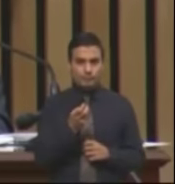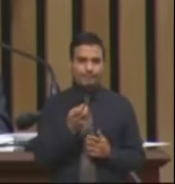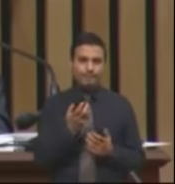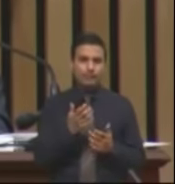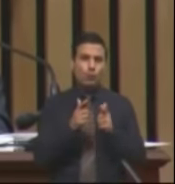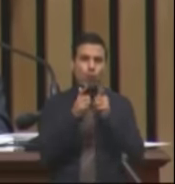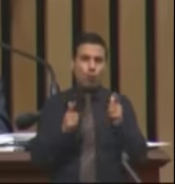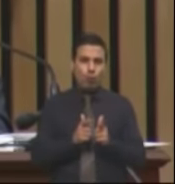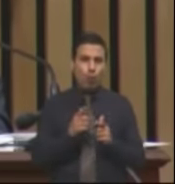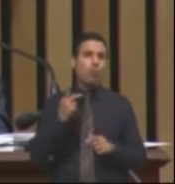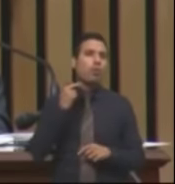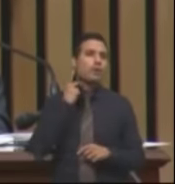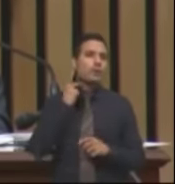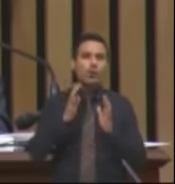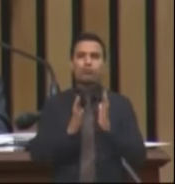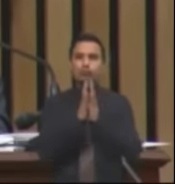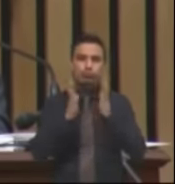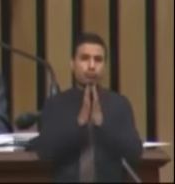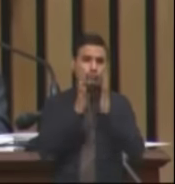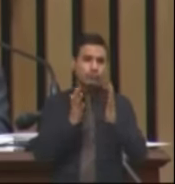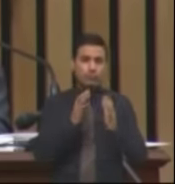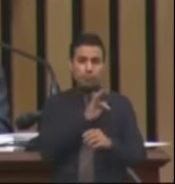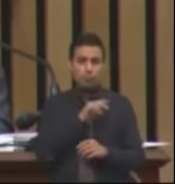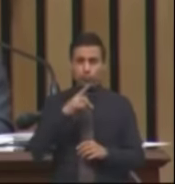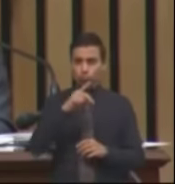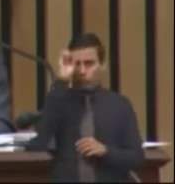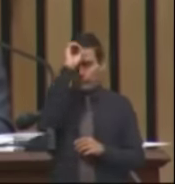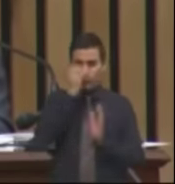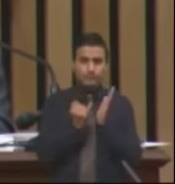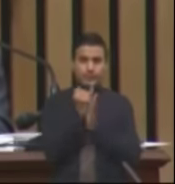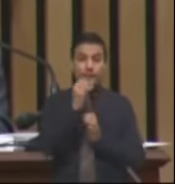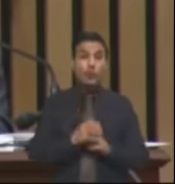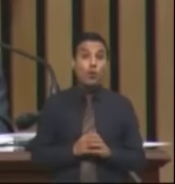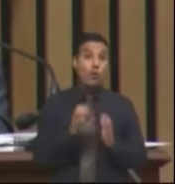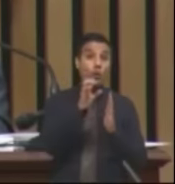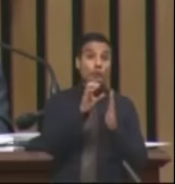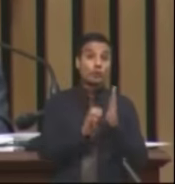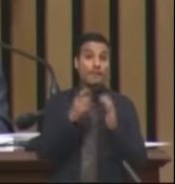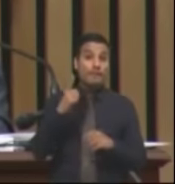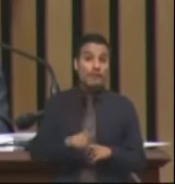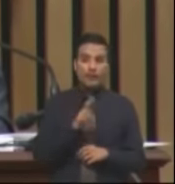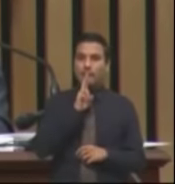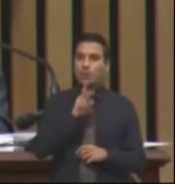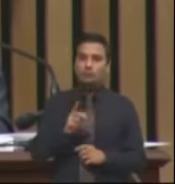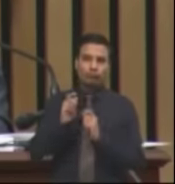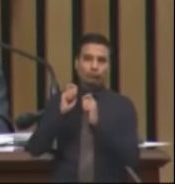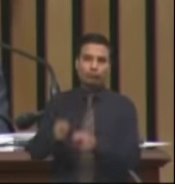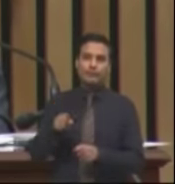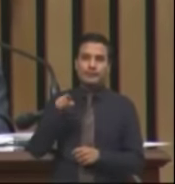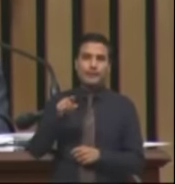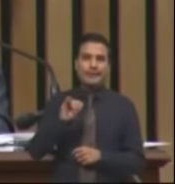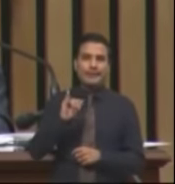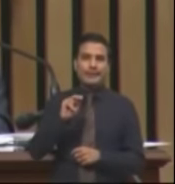Electoral acaba de aprobar, sea movida al domingo 10 de abril. ¿Por qué, Ciro? ¿Cómo estás? Muy buenas tardes.